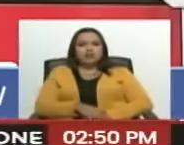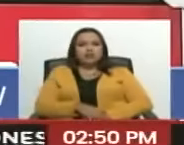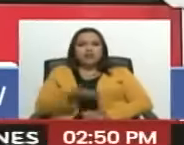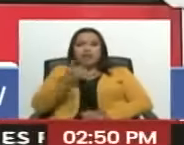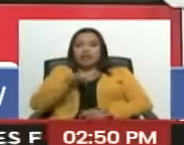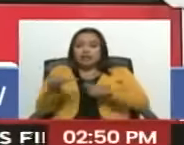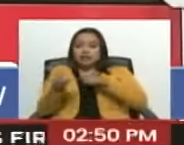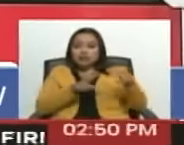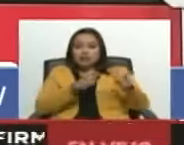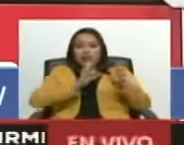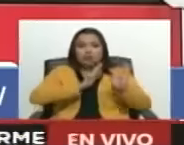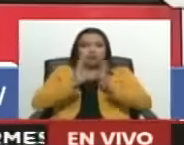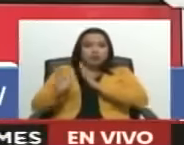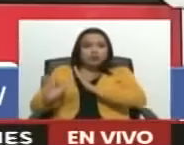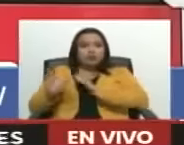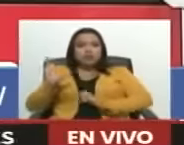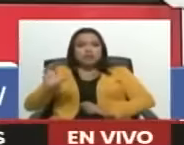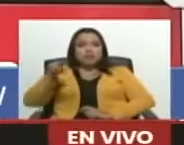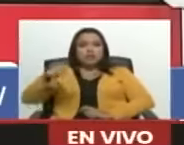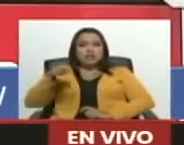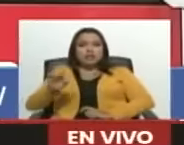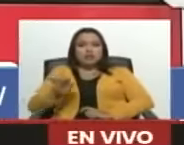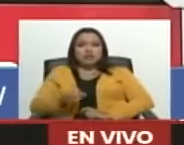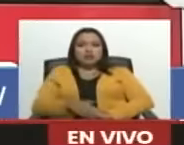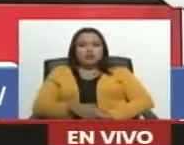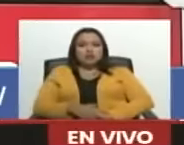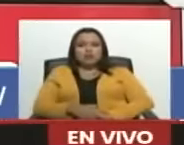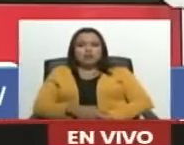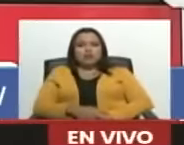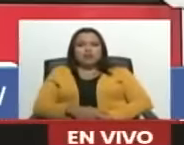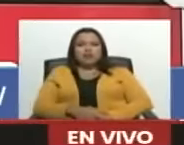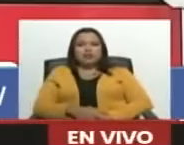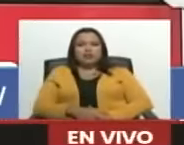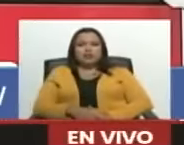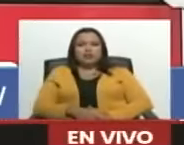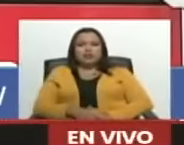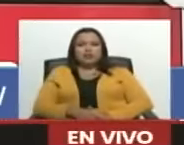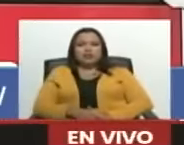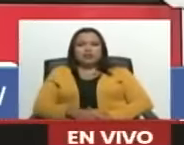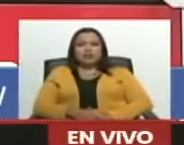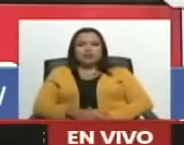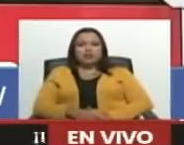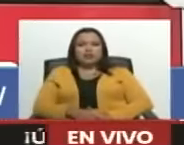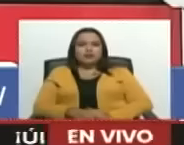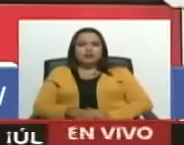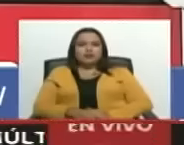Electoral, que son los garantes del proceso. Pero además,